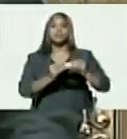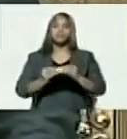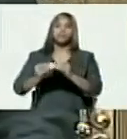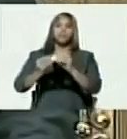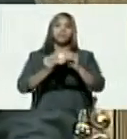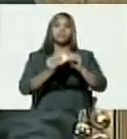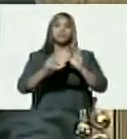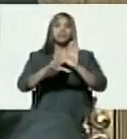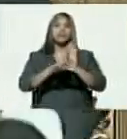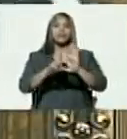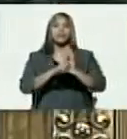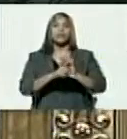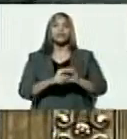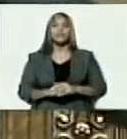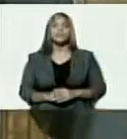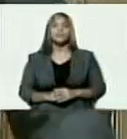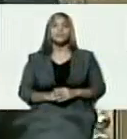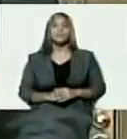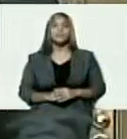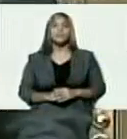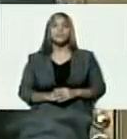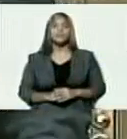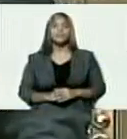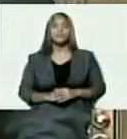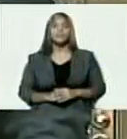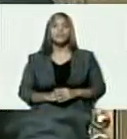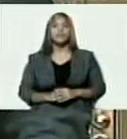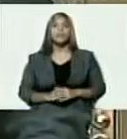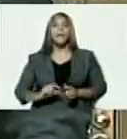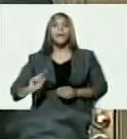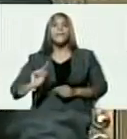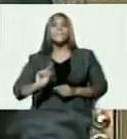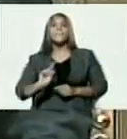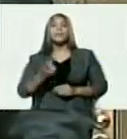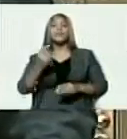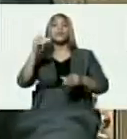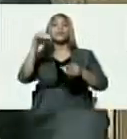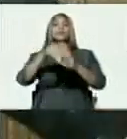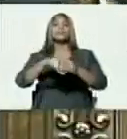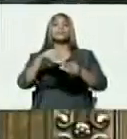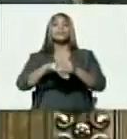va finalmente a las primeras elecciones de nuestra